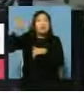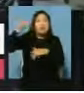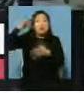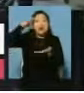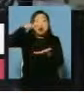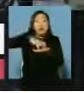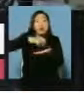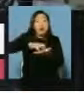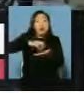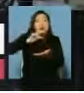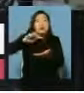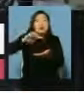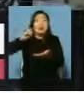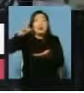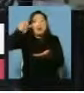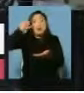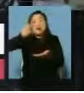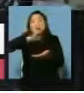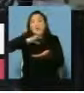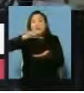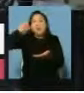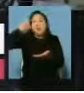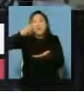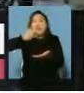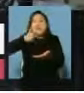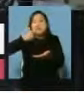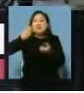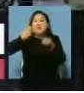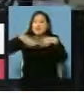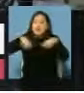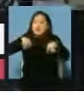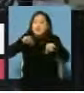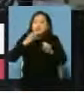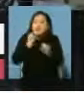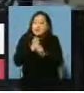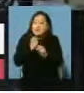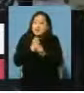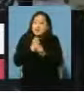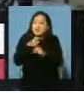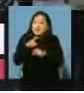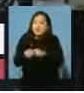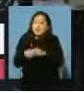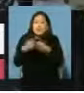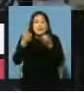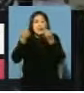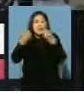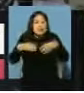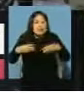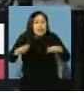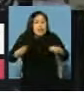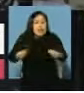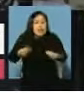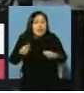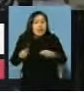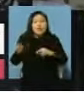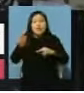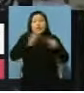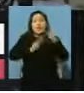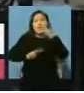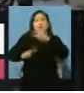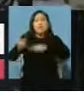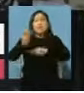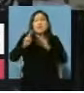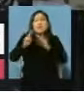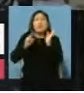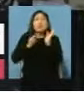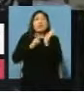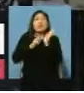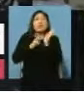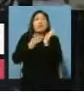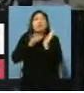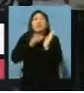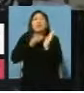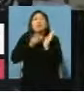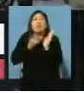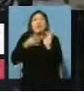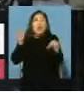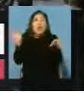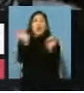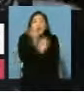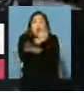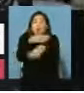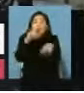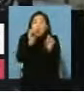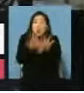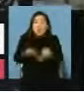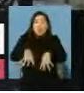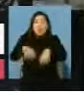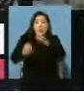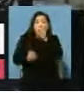empresa EGESA, que ya habían empezado a trabajar, y se empieza a tratar de ver los problemas. Hubo un viento durante